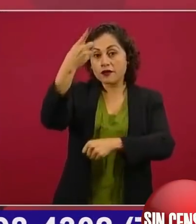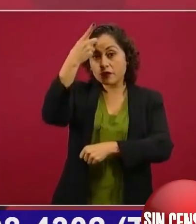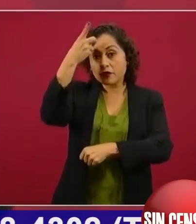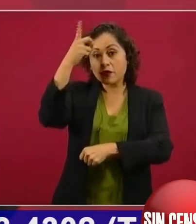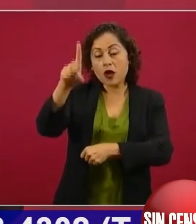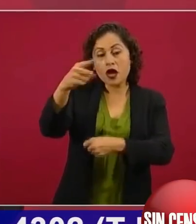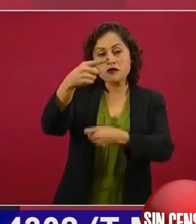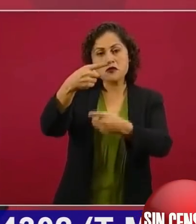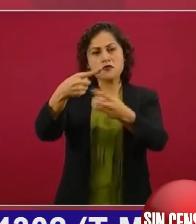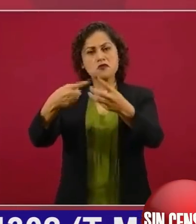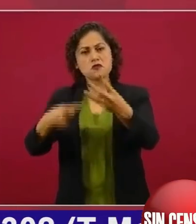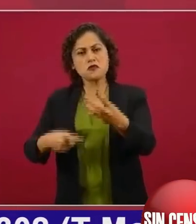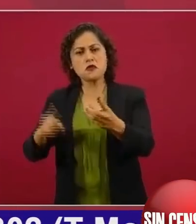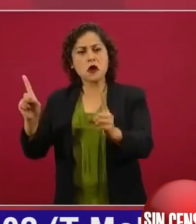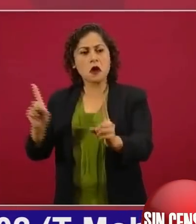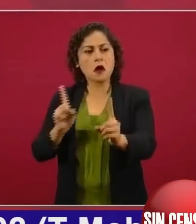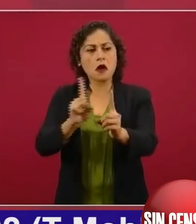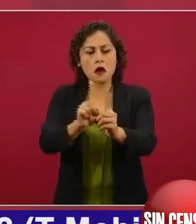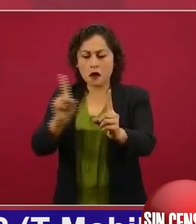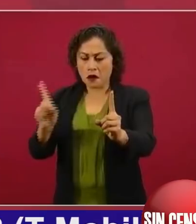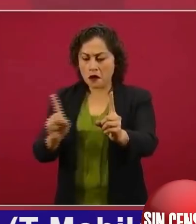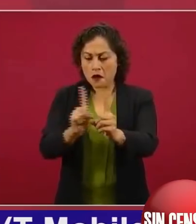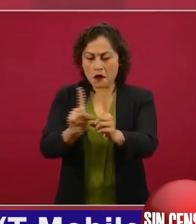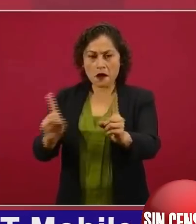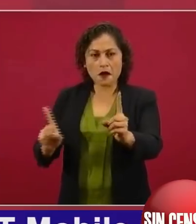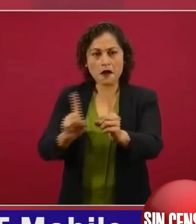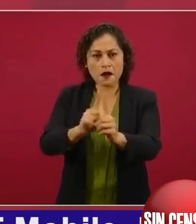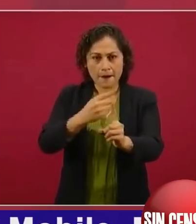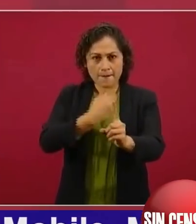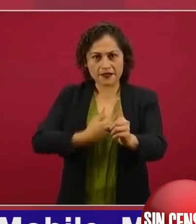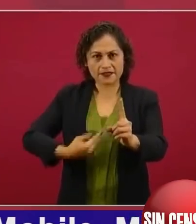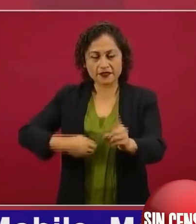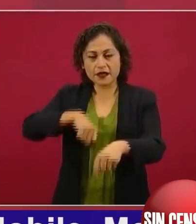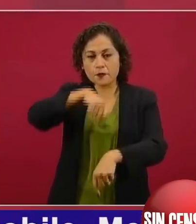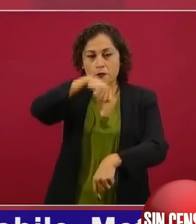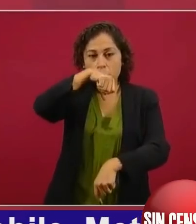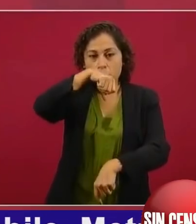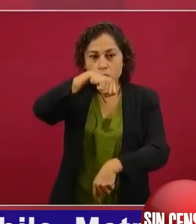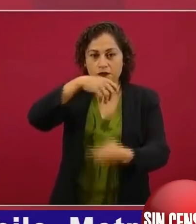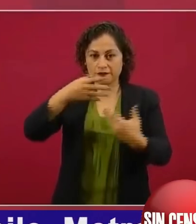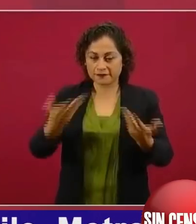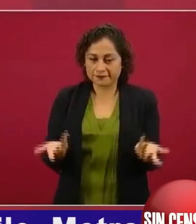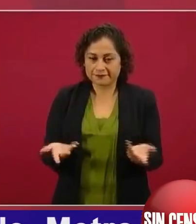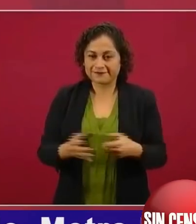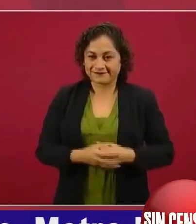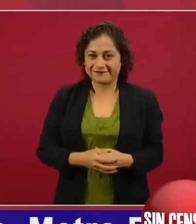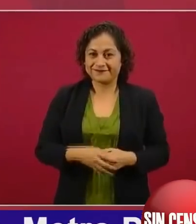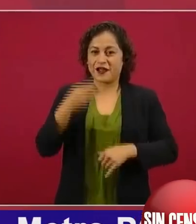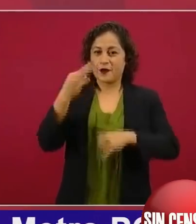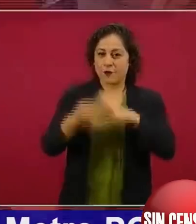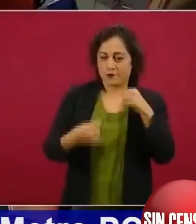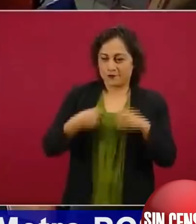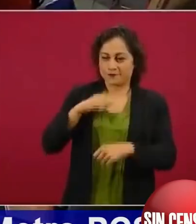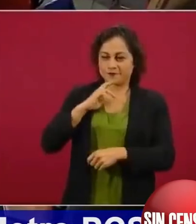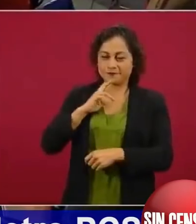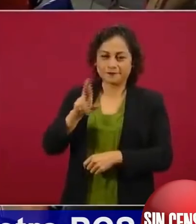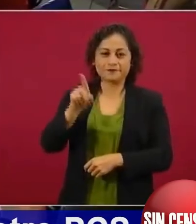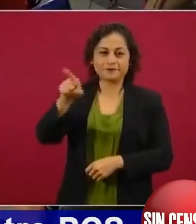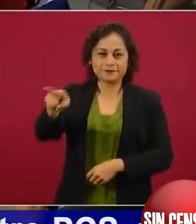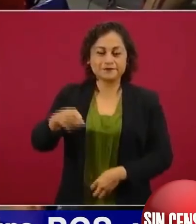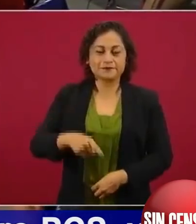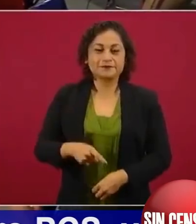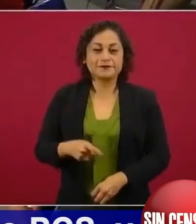Bueno, y por último, para contestar lo tuyo, de ahí surge